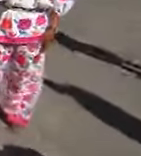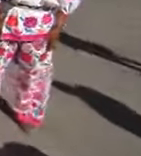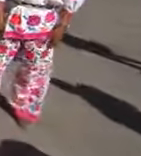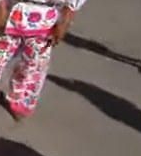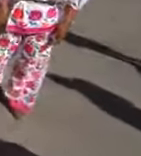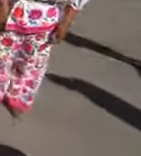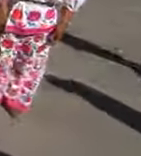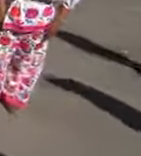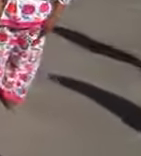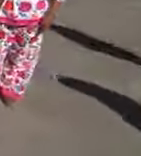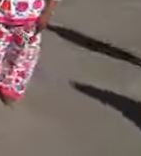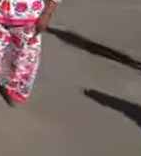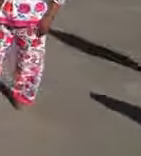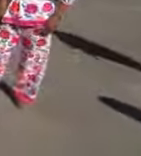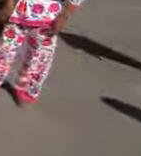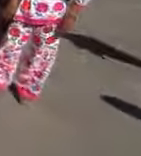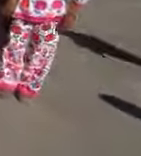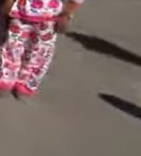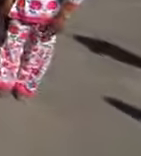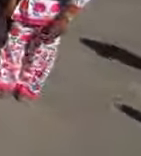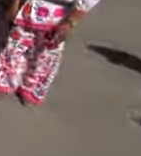Acá tenga el gobernador, el presidente, por